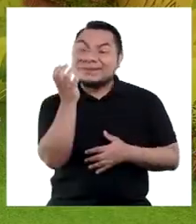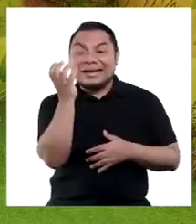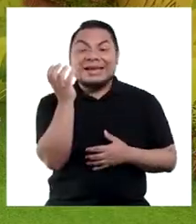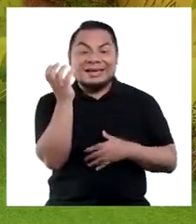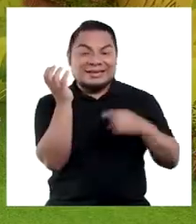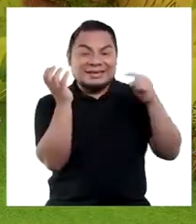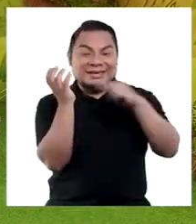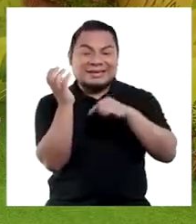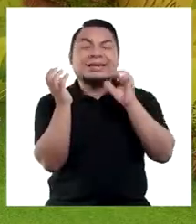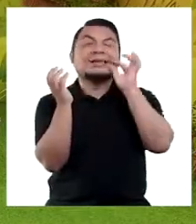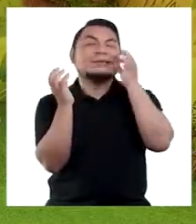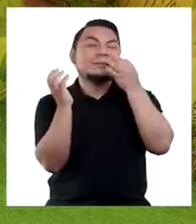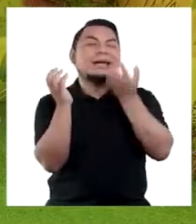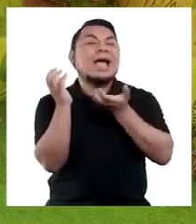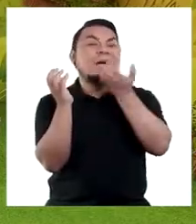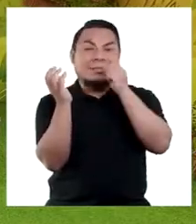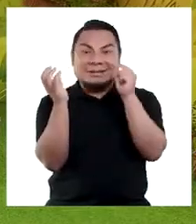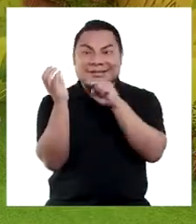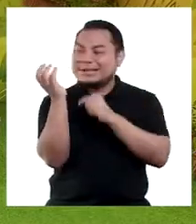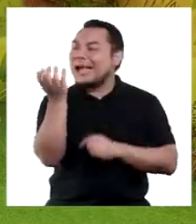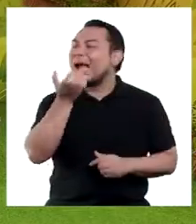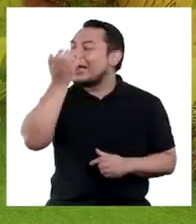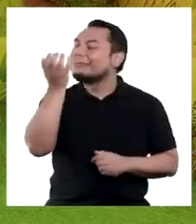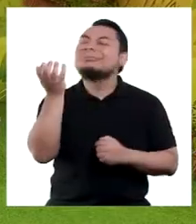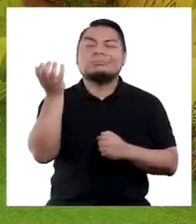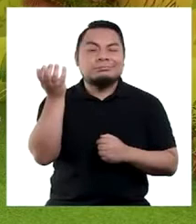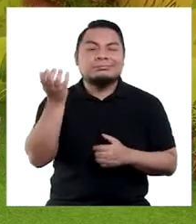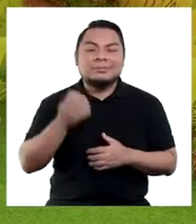alcancé una deliciosa manzana